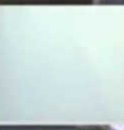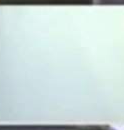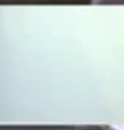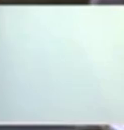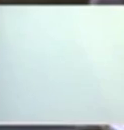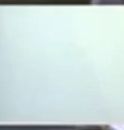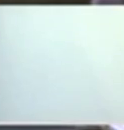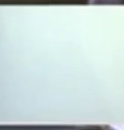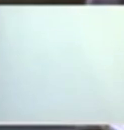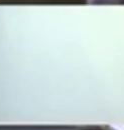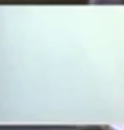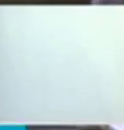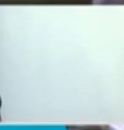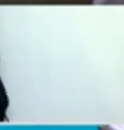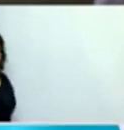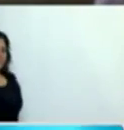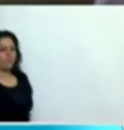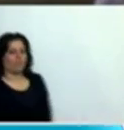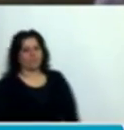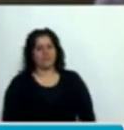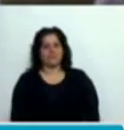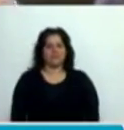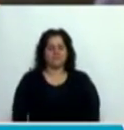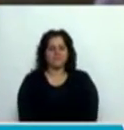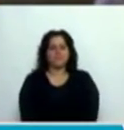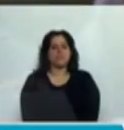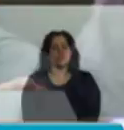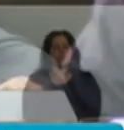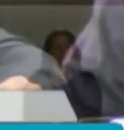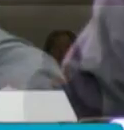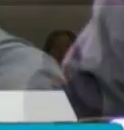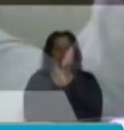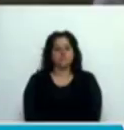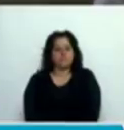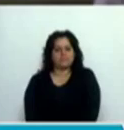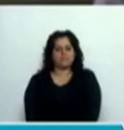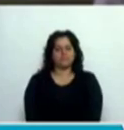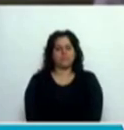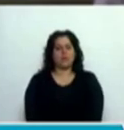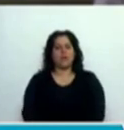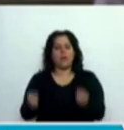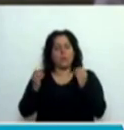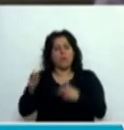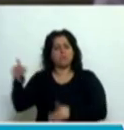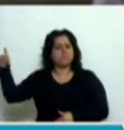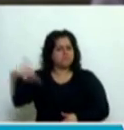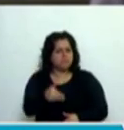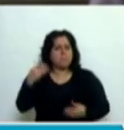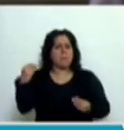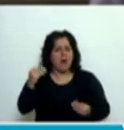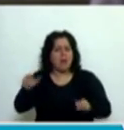Gracias, presidente. Bueno, venimos a tratar una